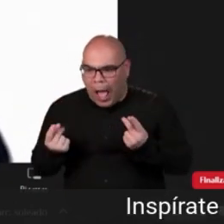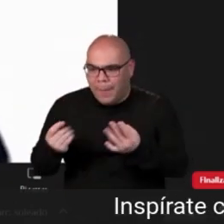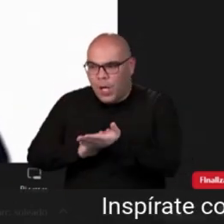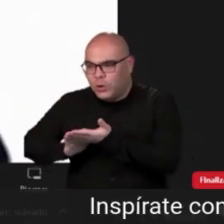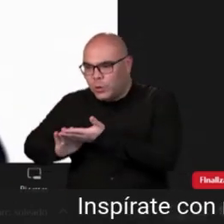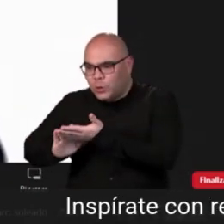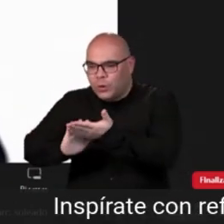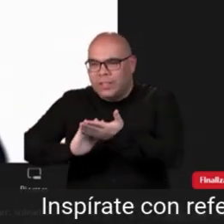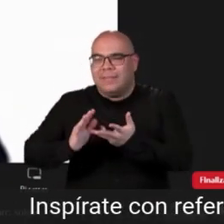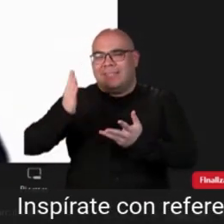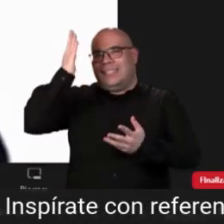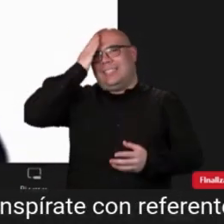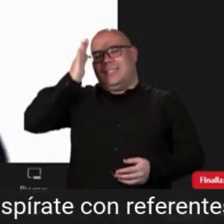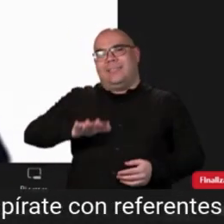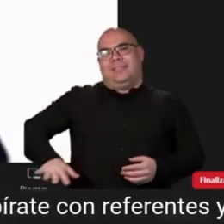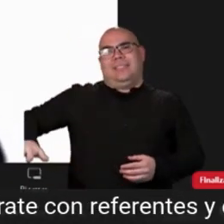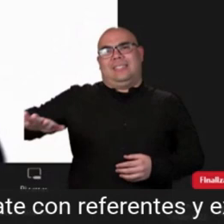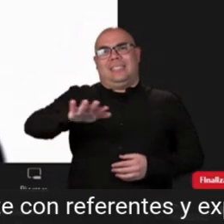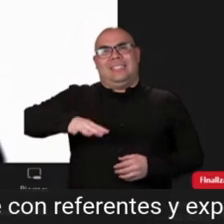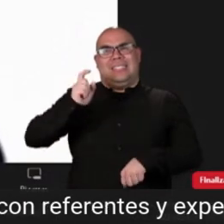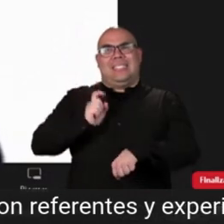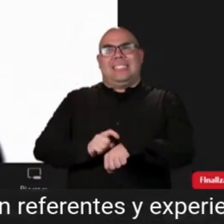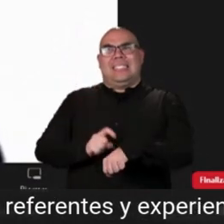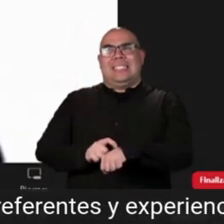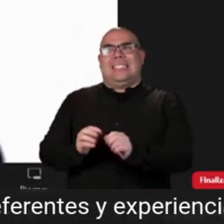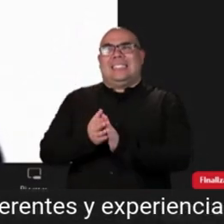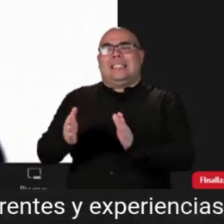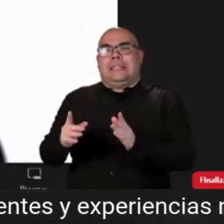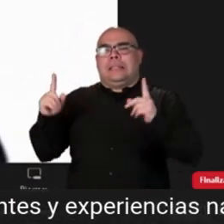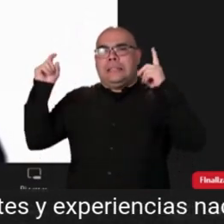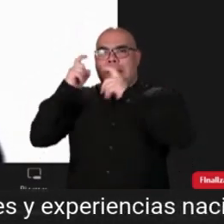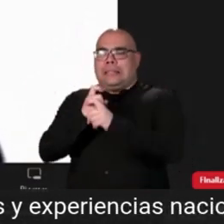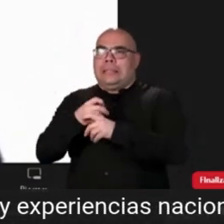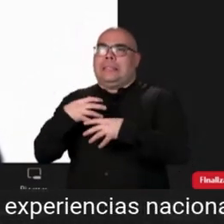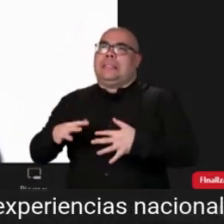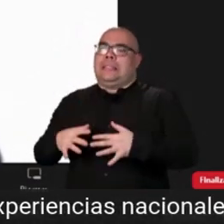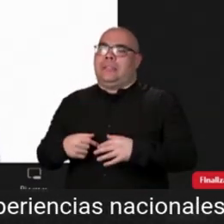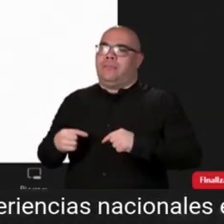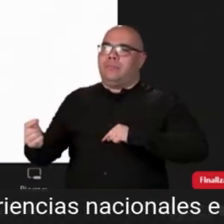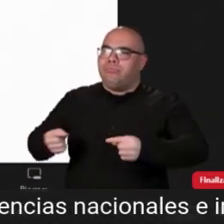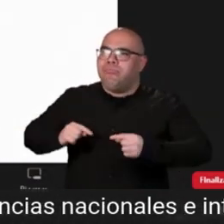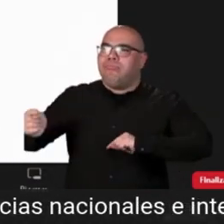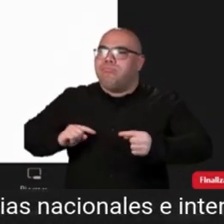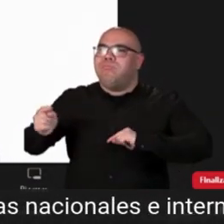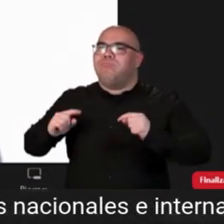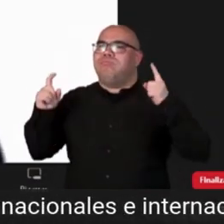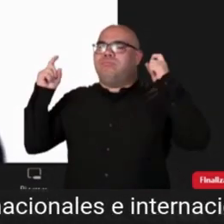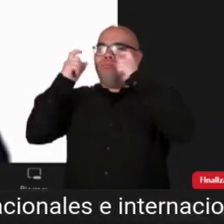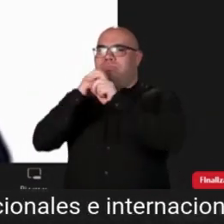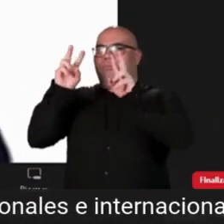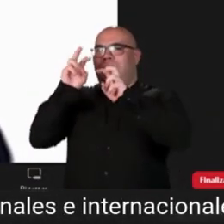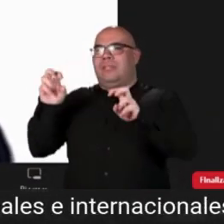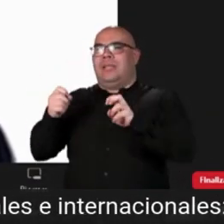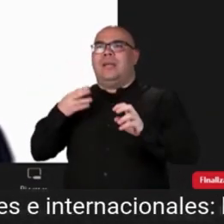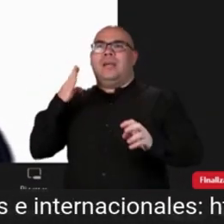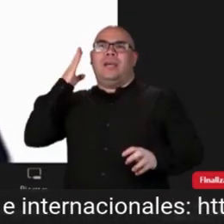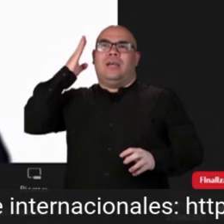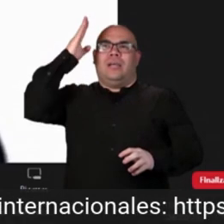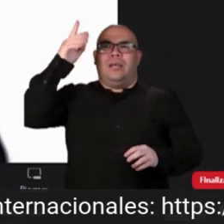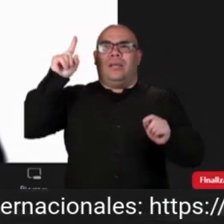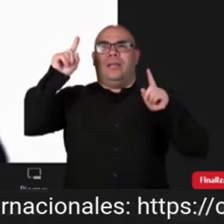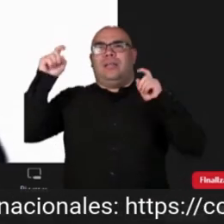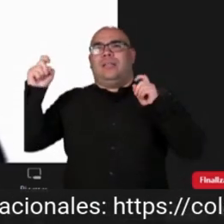espacio del tiempo que le dedicamos en estas reuniones para discutir sobre el futuro, para ver cuáles son